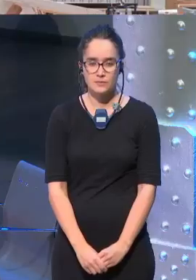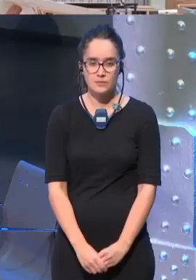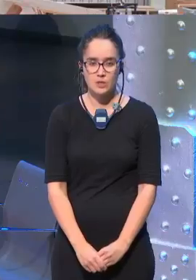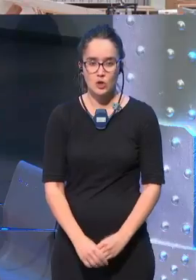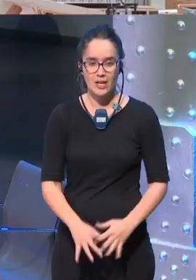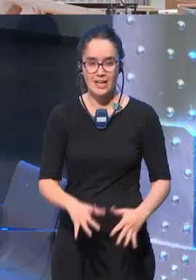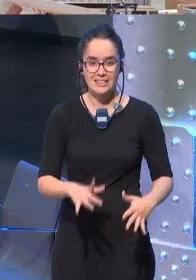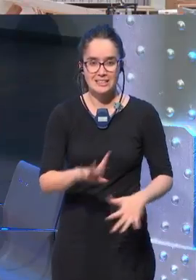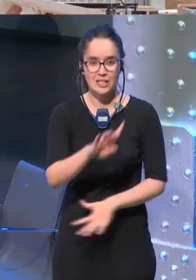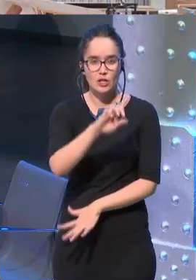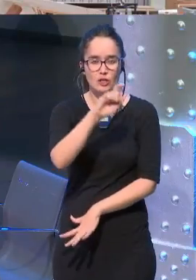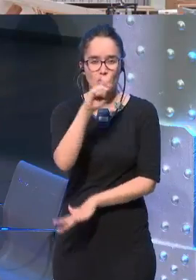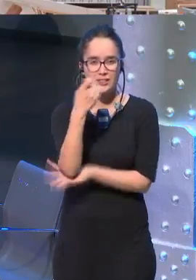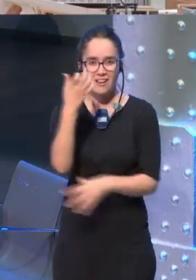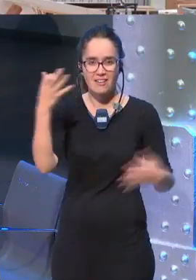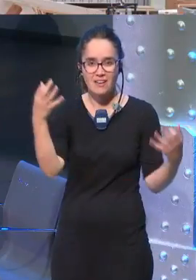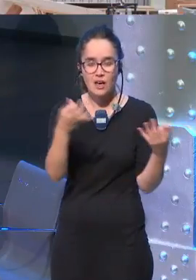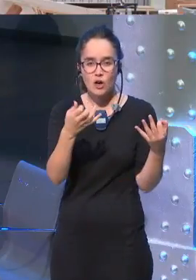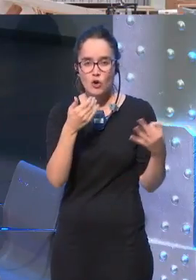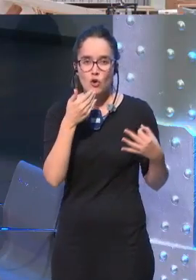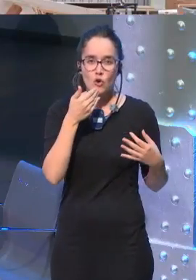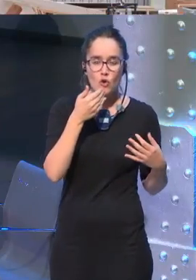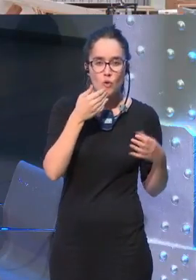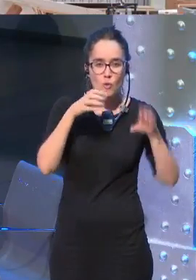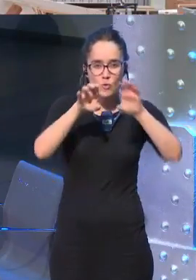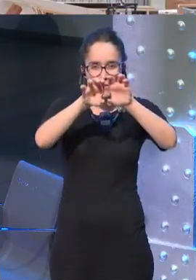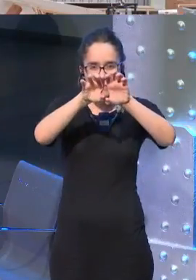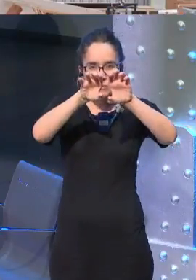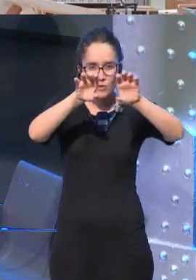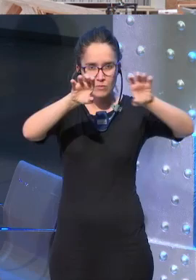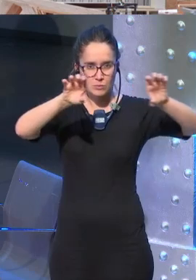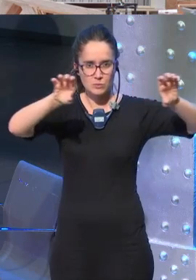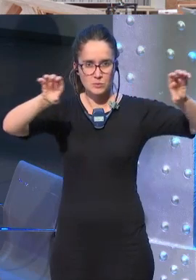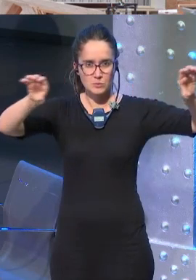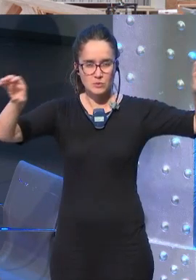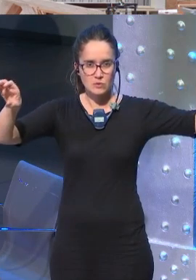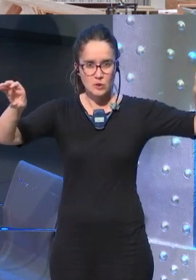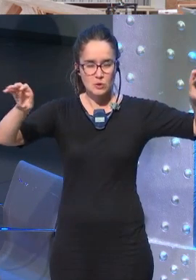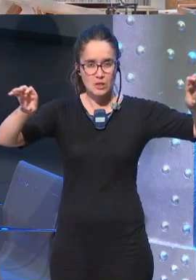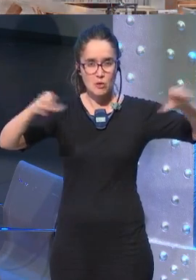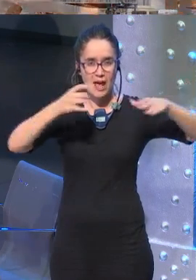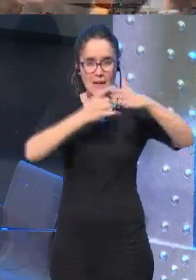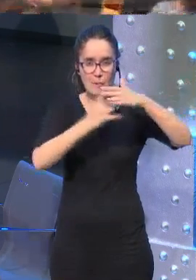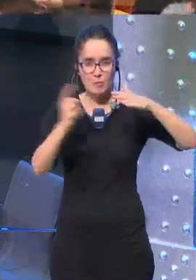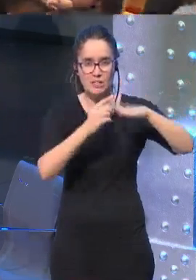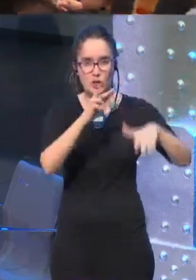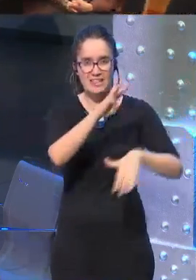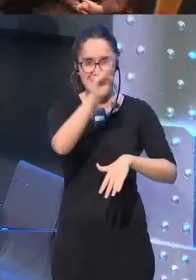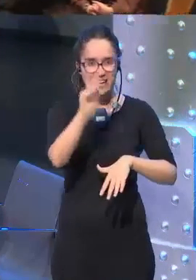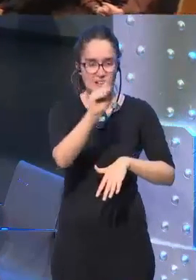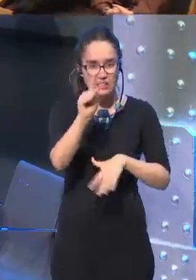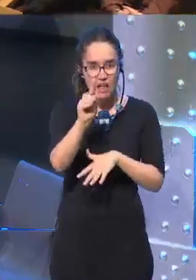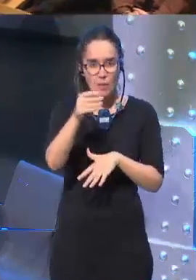Lo que se obtiene es una especie de viga de una impresora en 3 dimensiones,